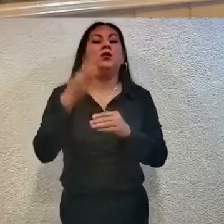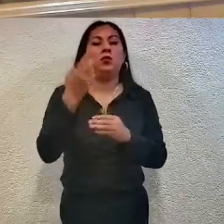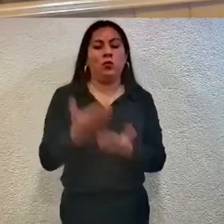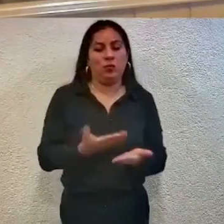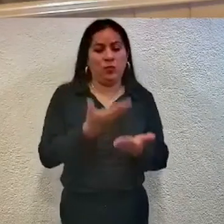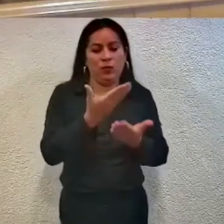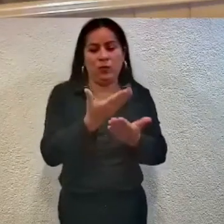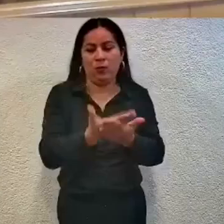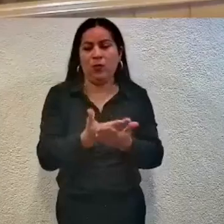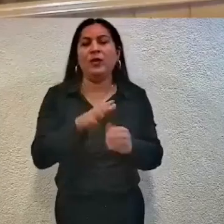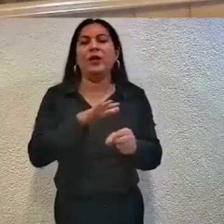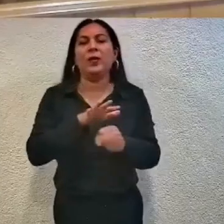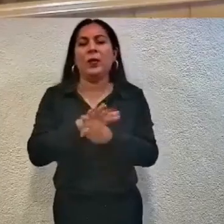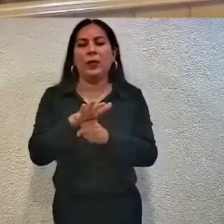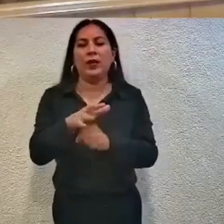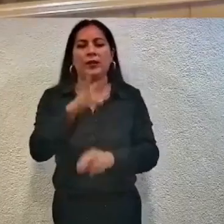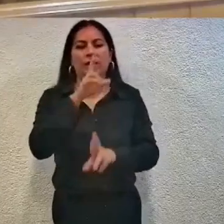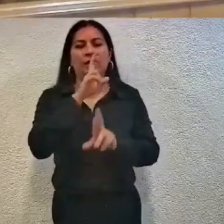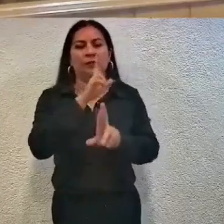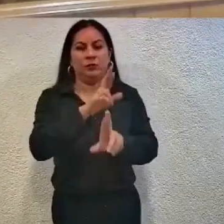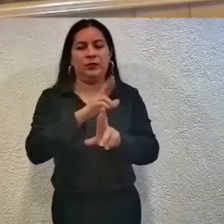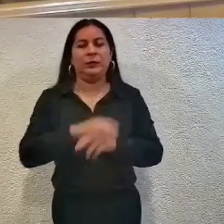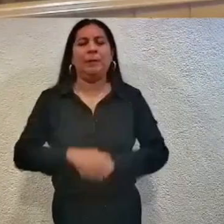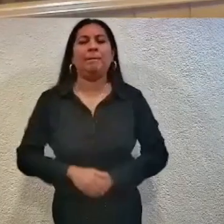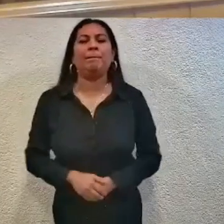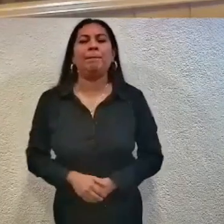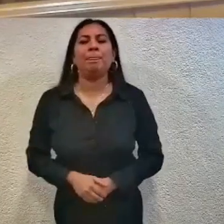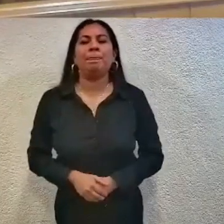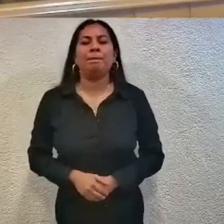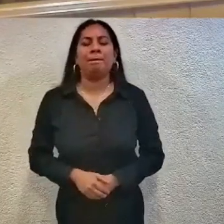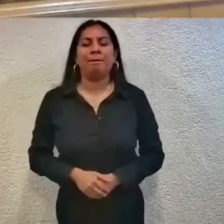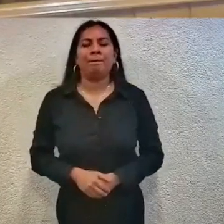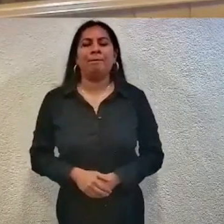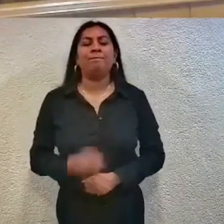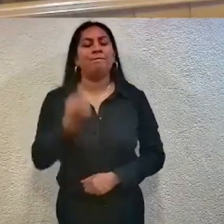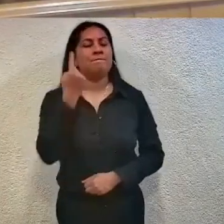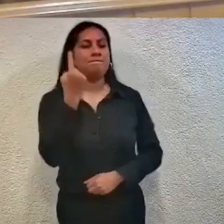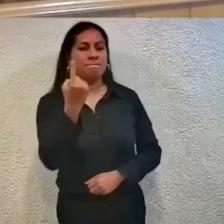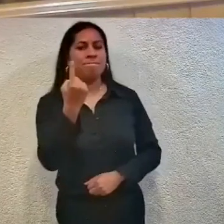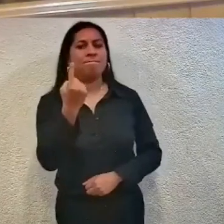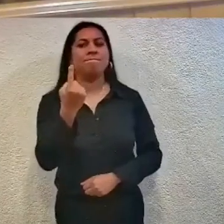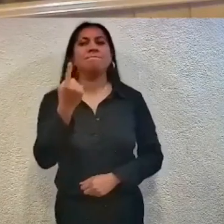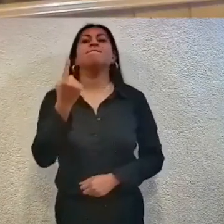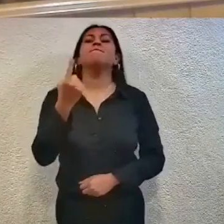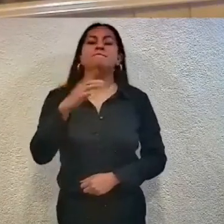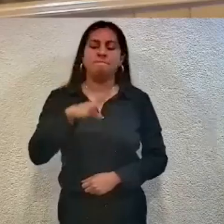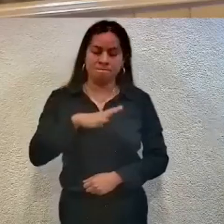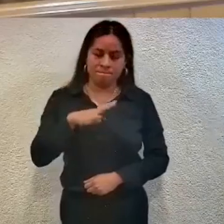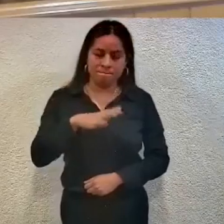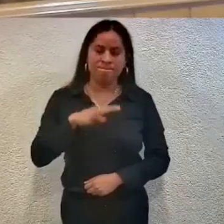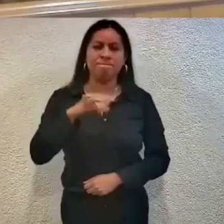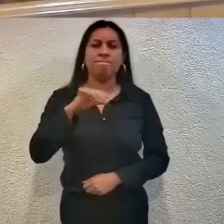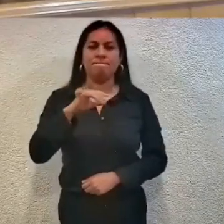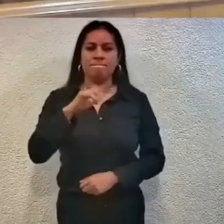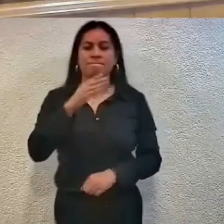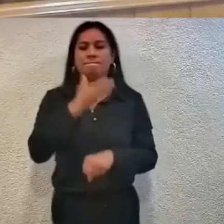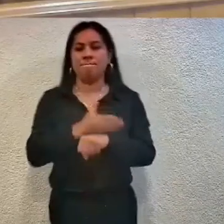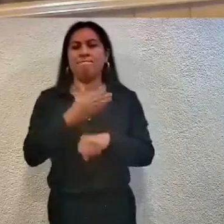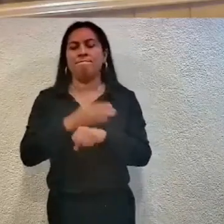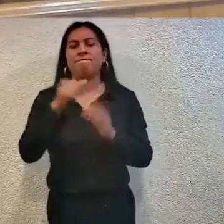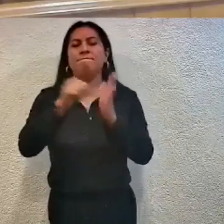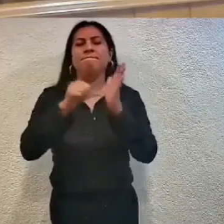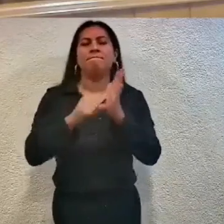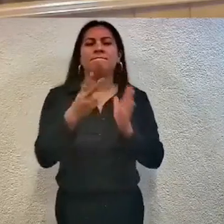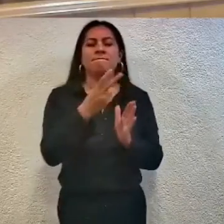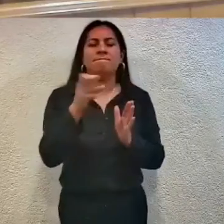Electoral. Con base en lo expuesto, se proponen los siguientes puntos resolutivos. Primero, se declara la existencia